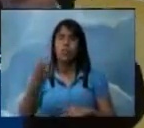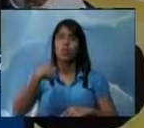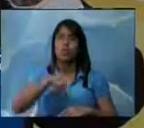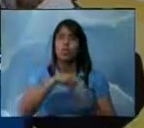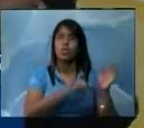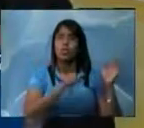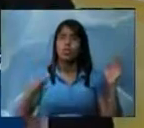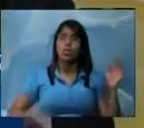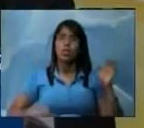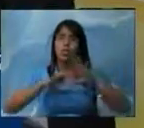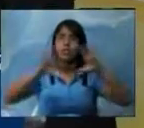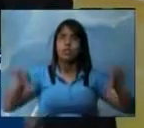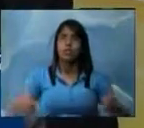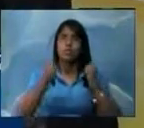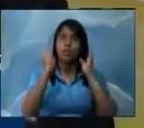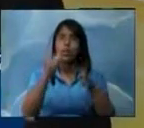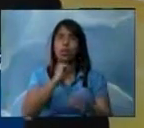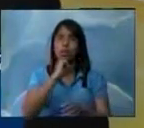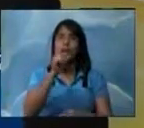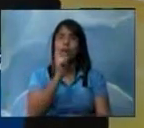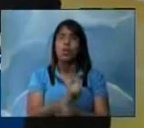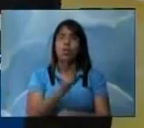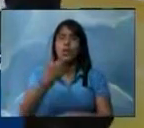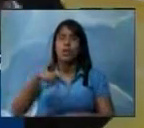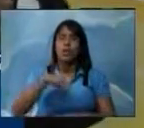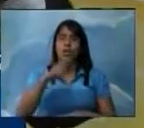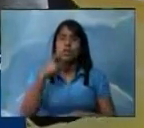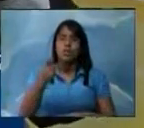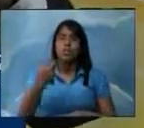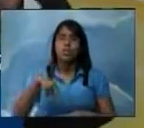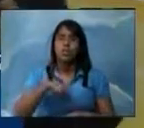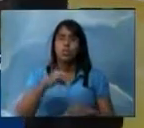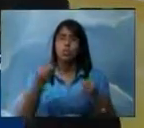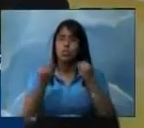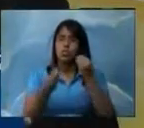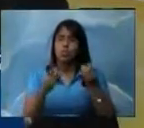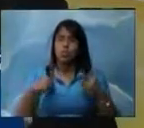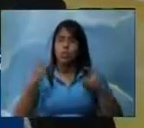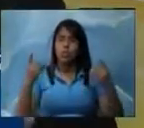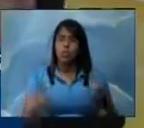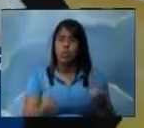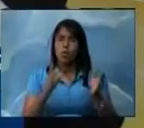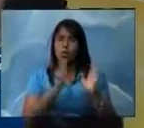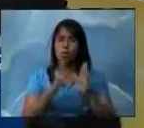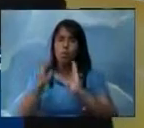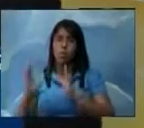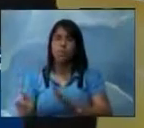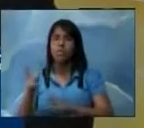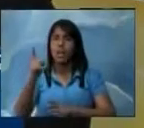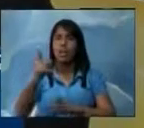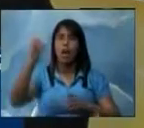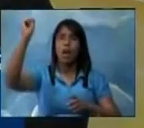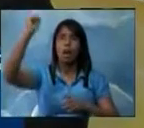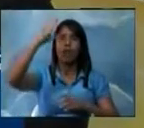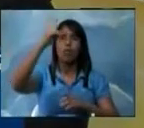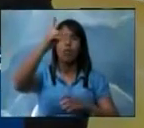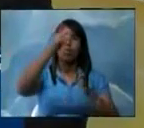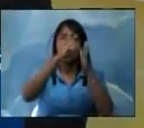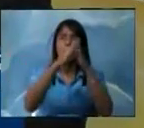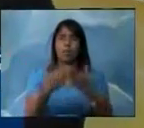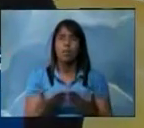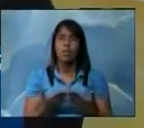Nuestro Señor y Salvador es el único que nos dice a nosotros cómo debemos comportarnos a la luz de las